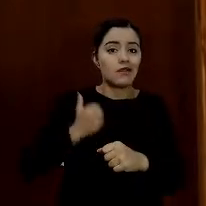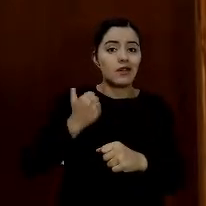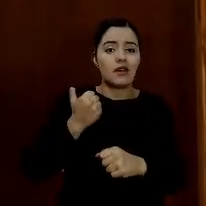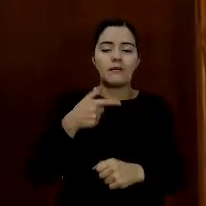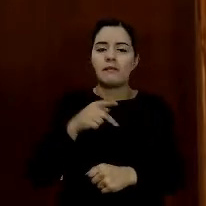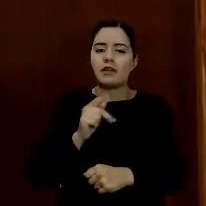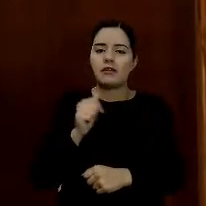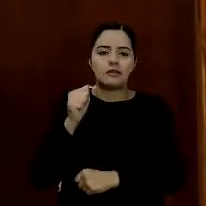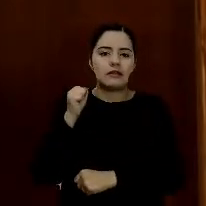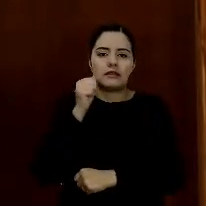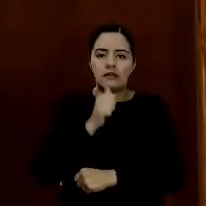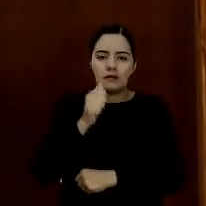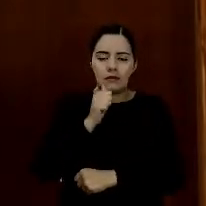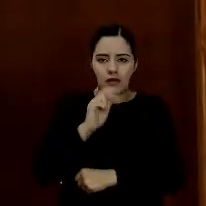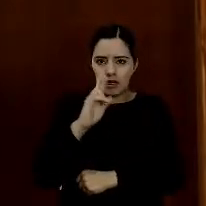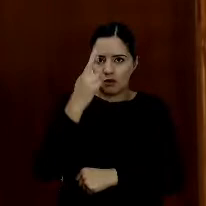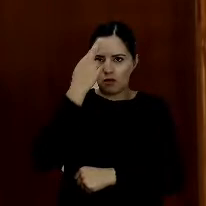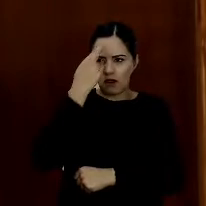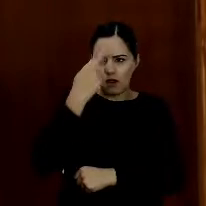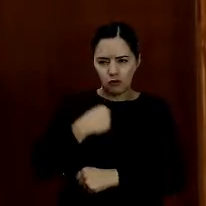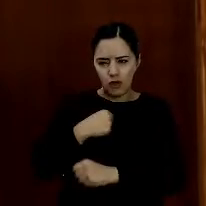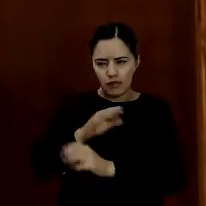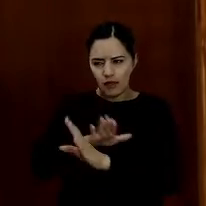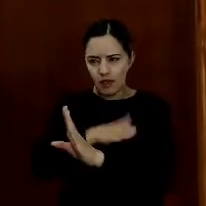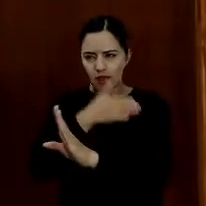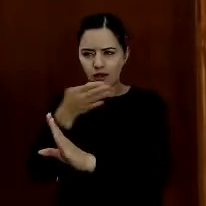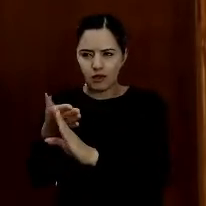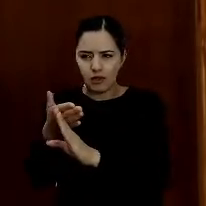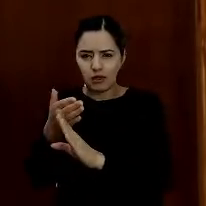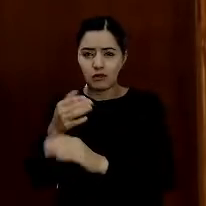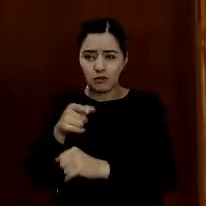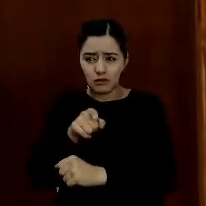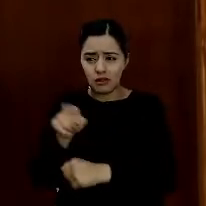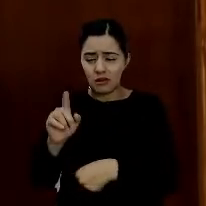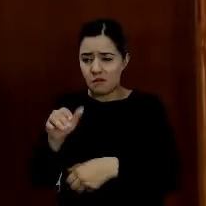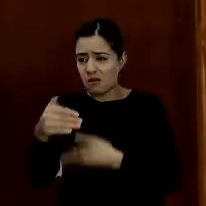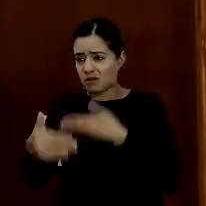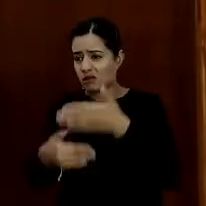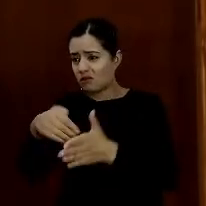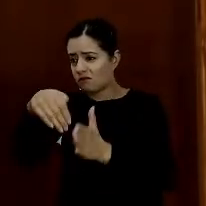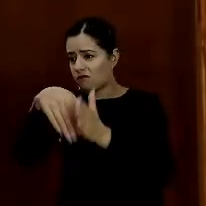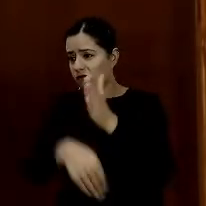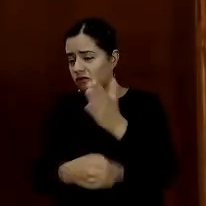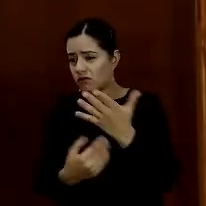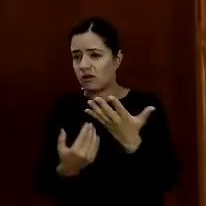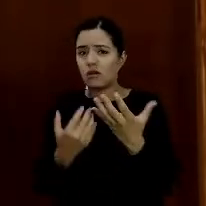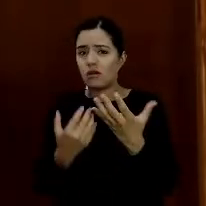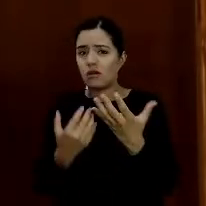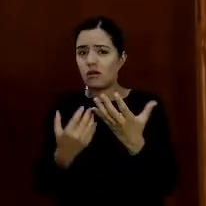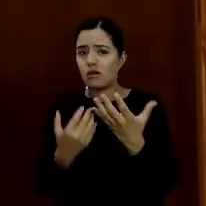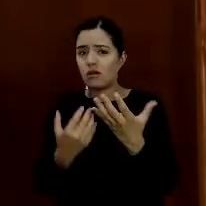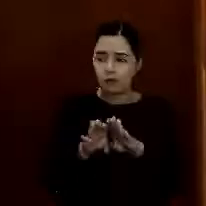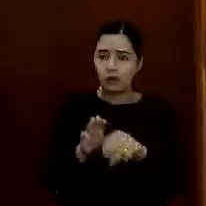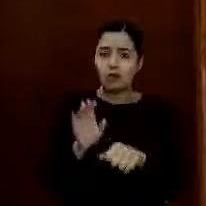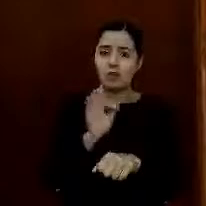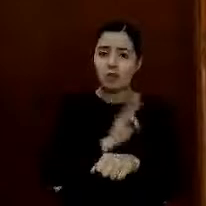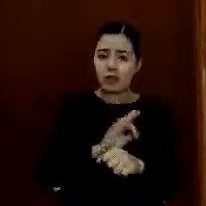en la naturaleza, conociendo y reconociendo sus ciclos biológicos,